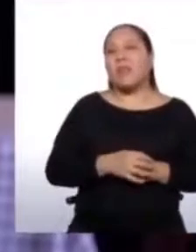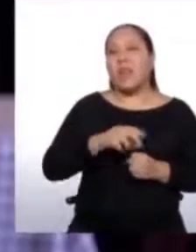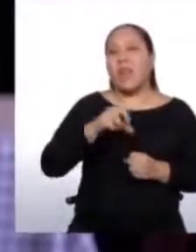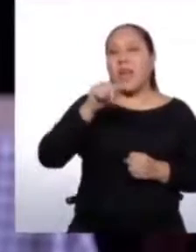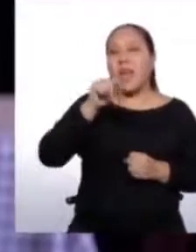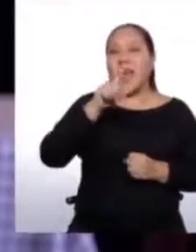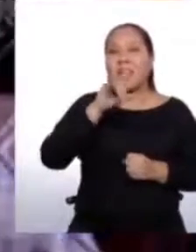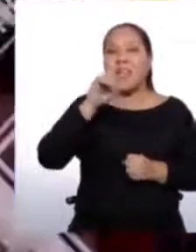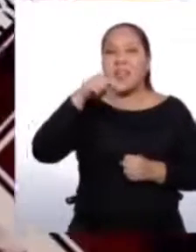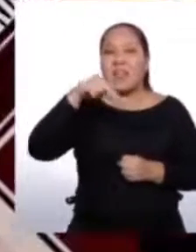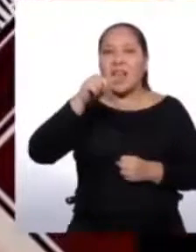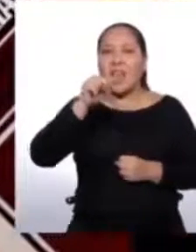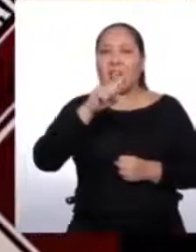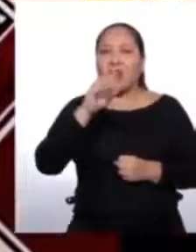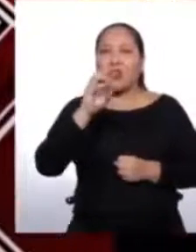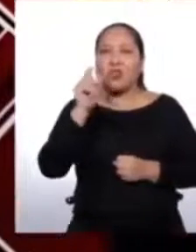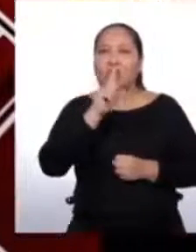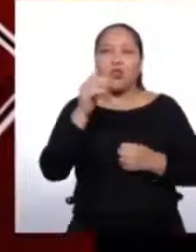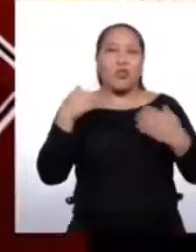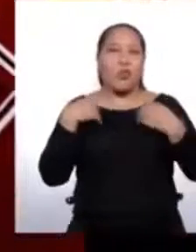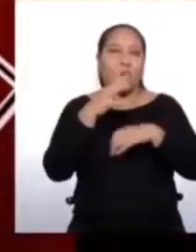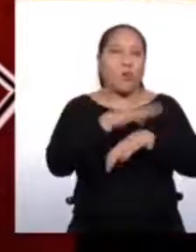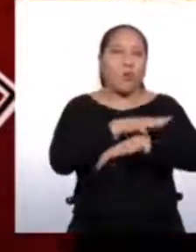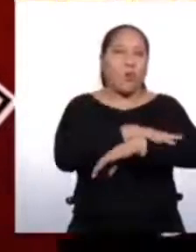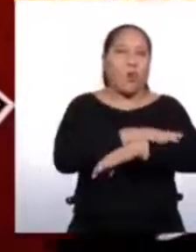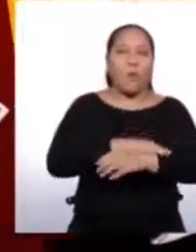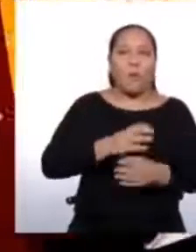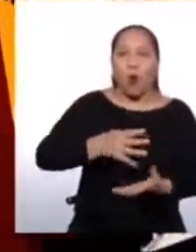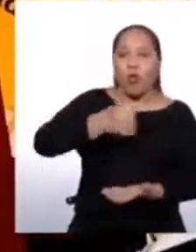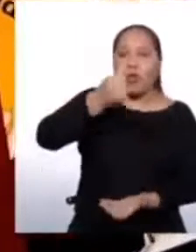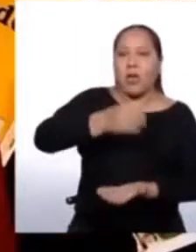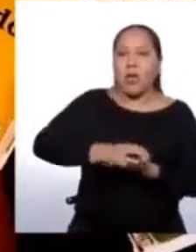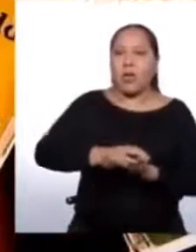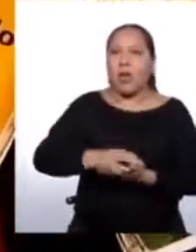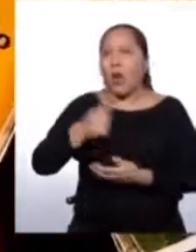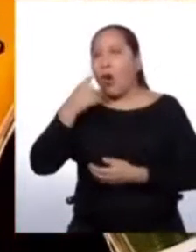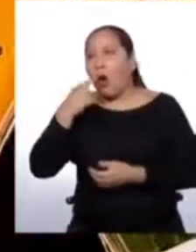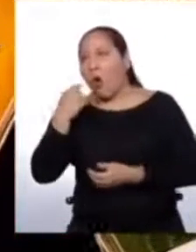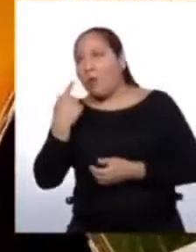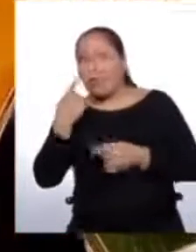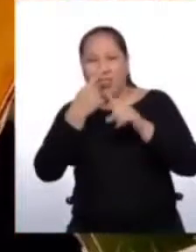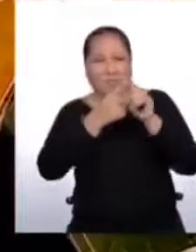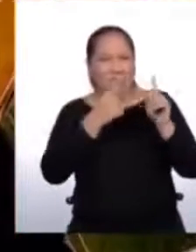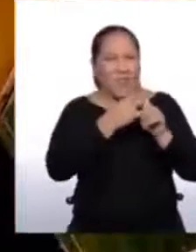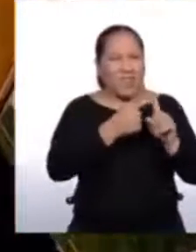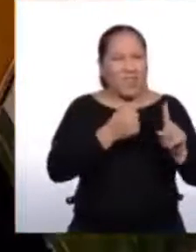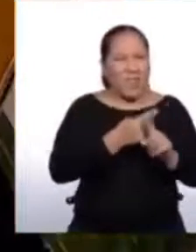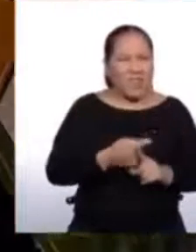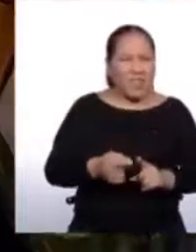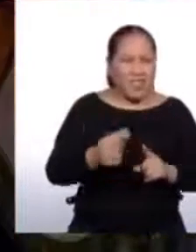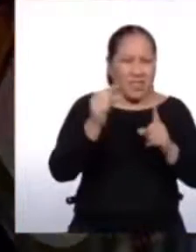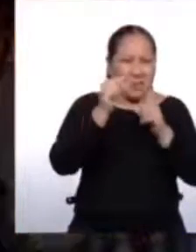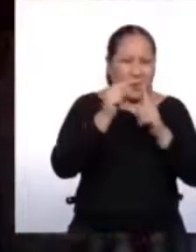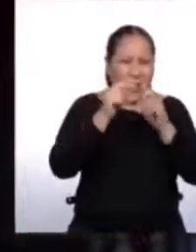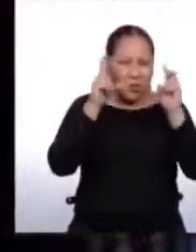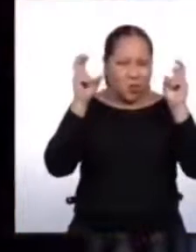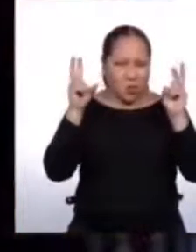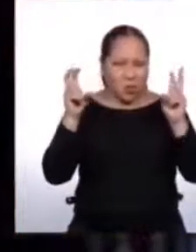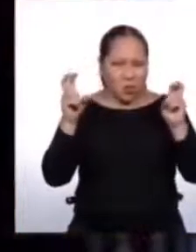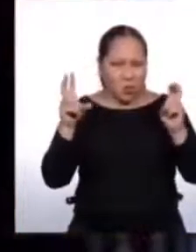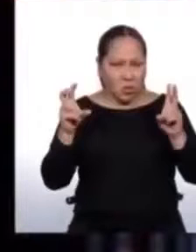Cuento de circunstancias, Las botellas y los hombres, 3 historias sublevantes. Pero cuando llega la década del